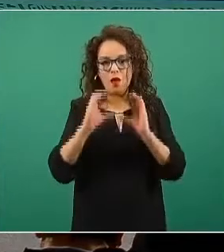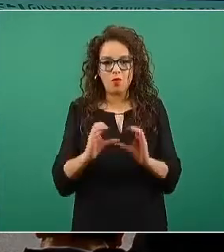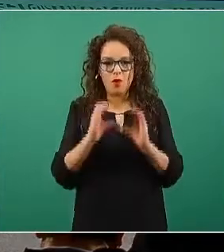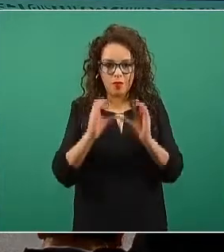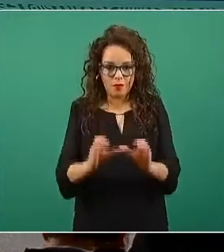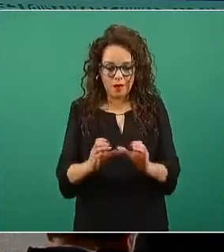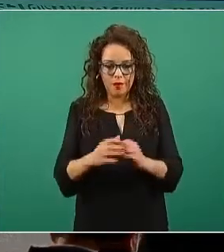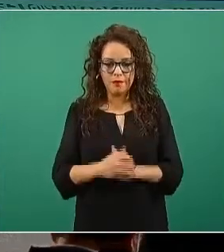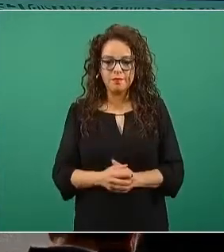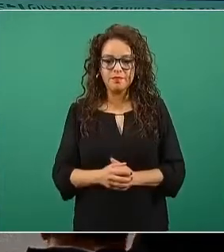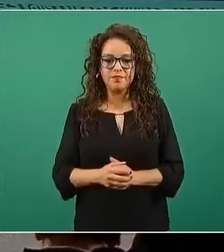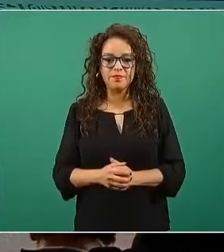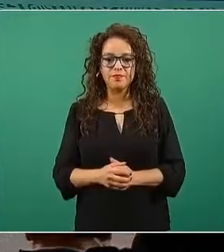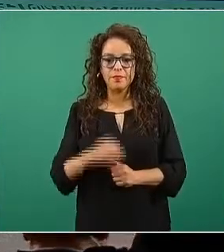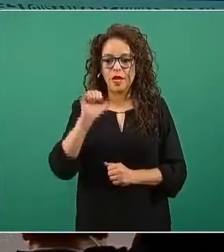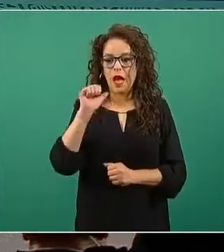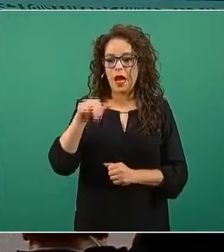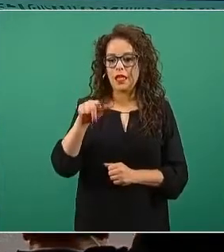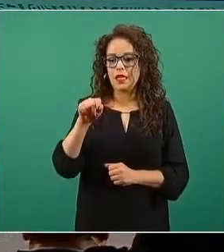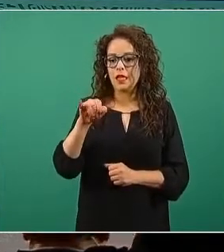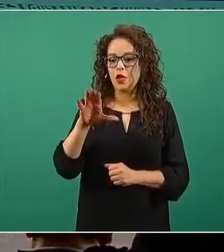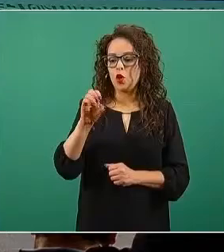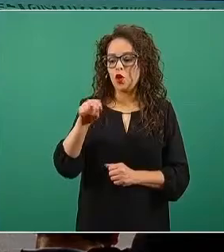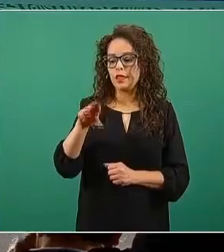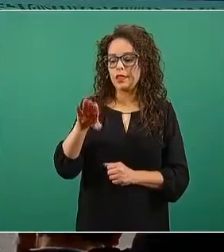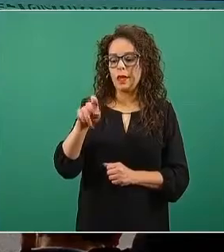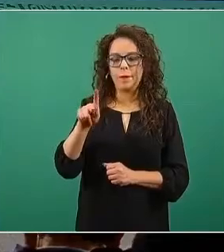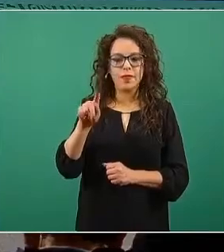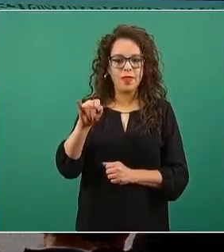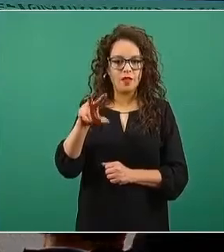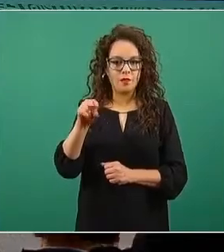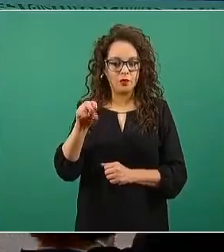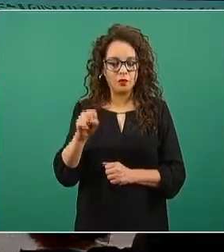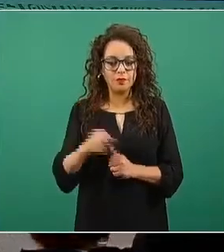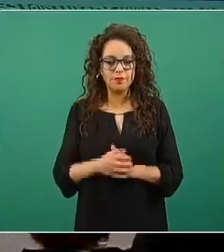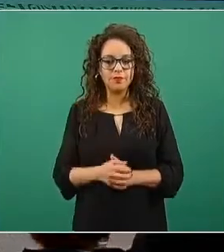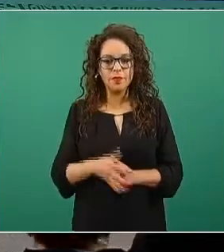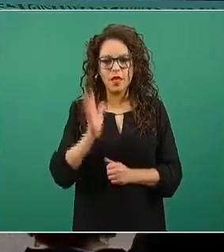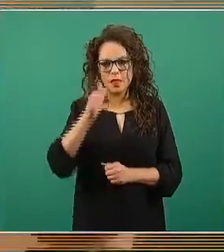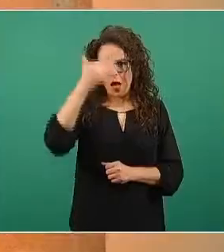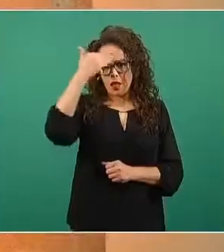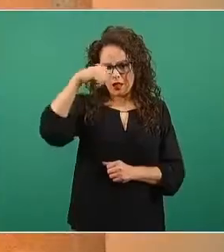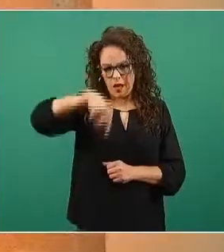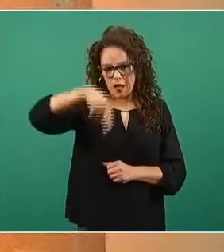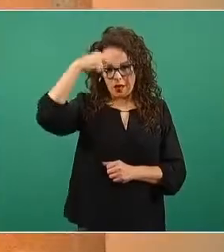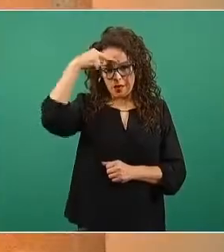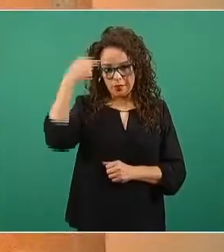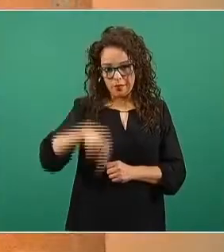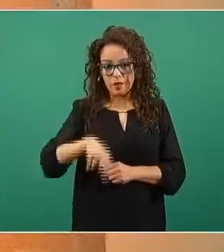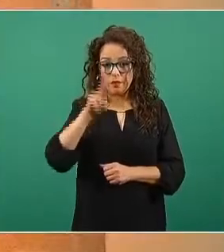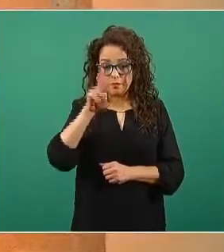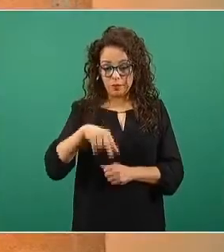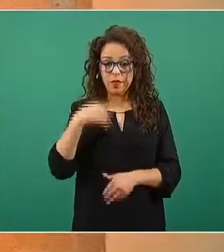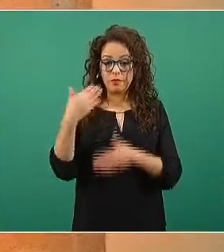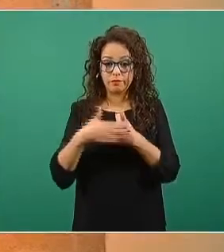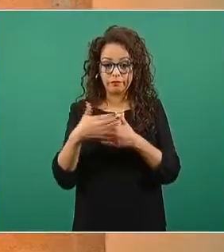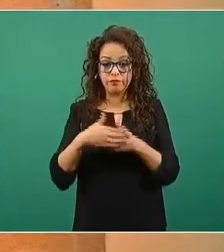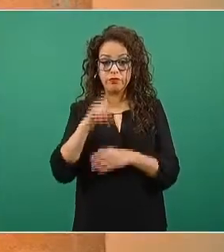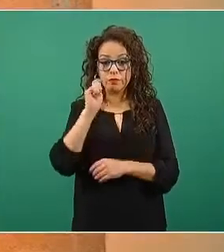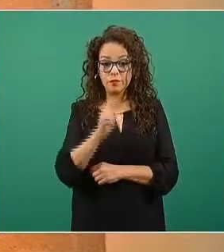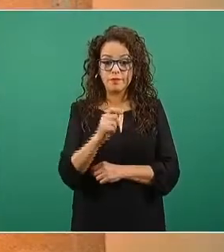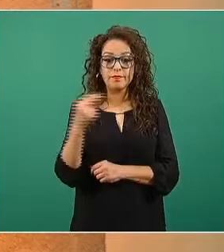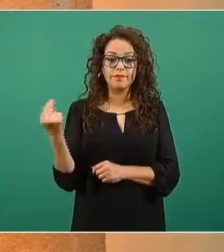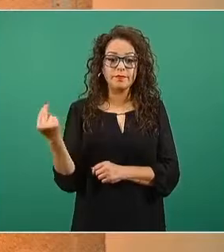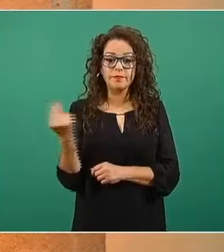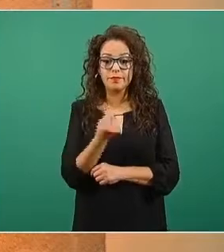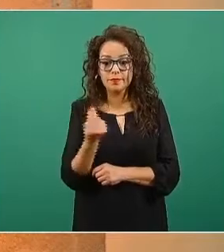estimaciones internacionales y nacionales, sabemos que en nuestro país va a haber una necesidad